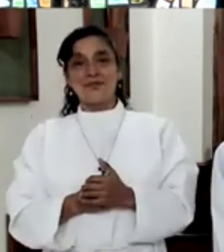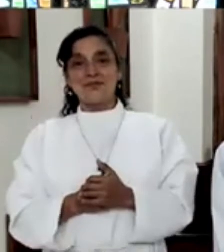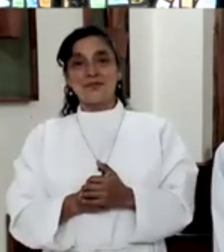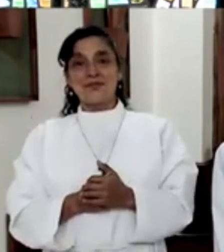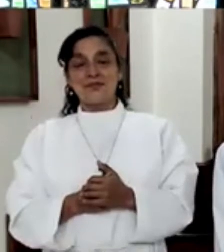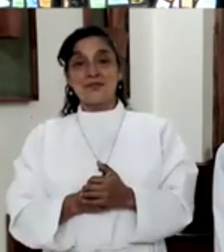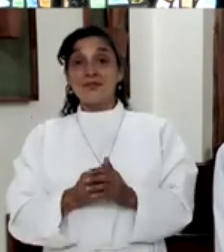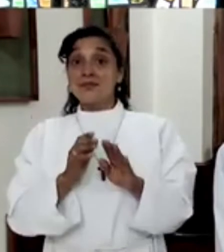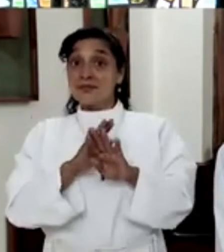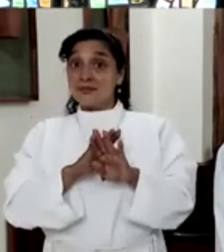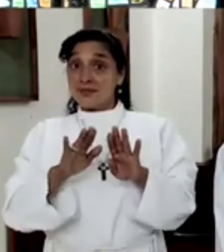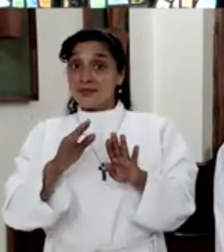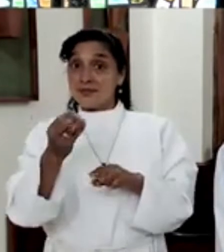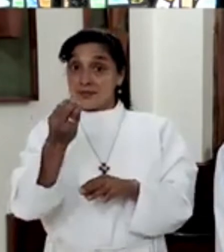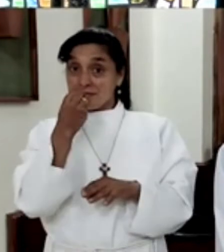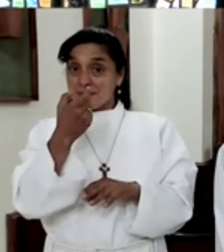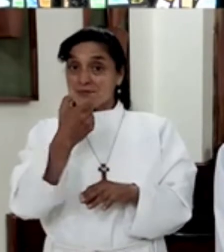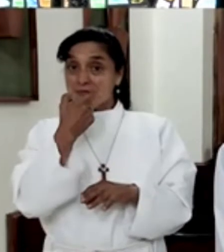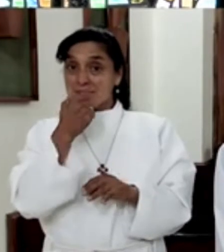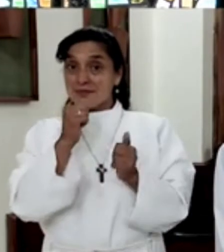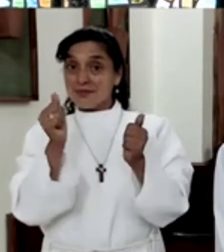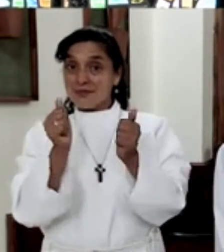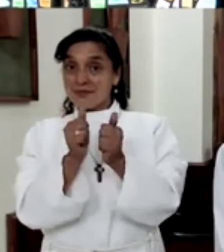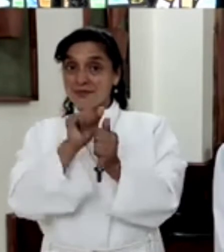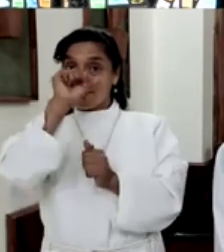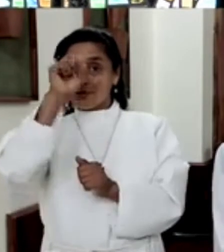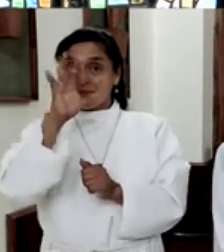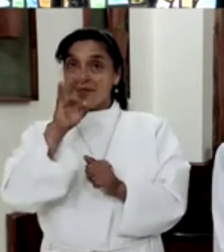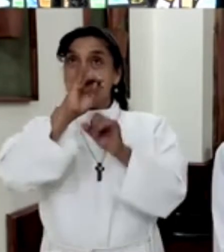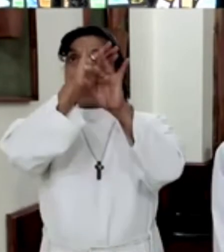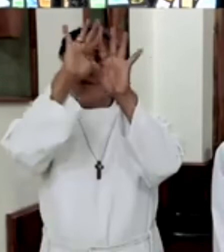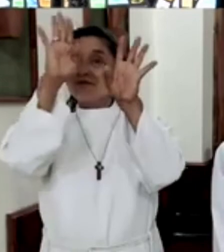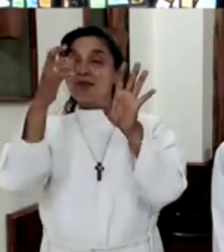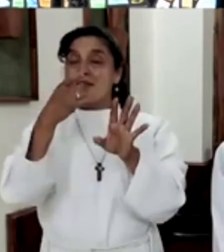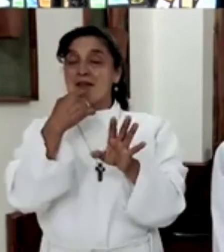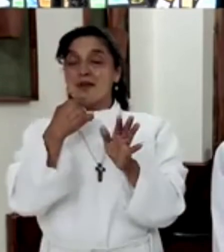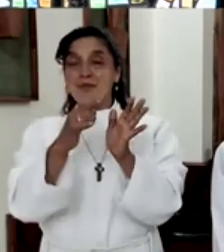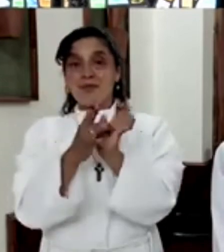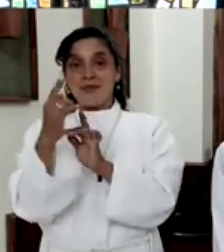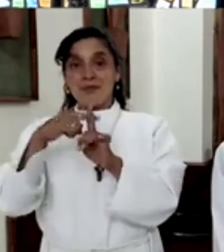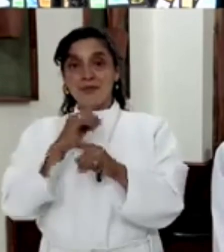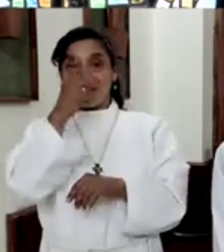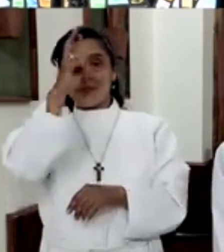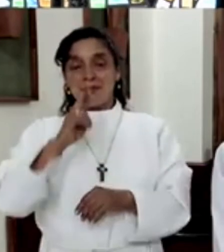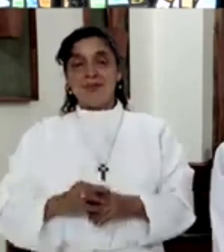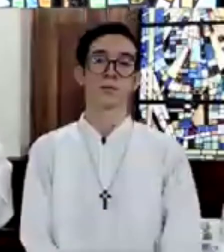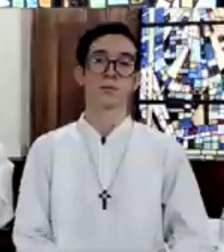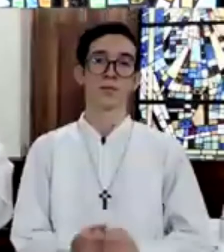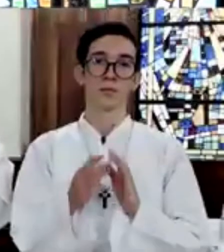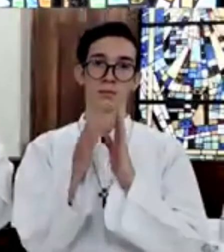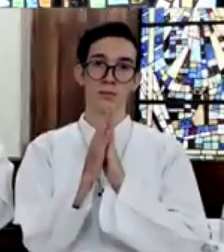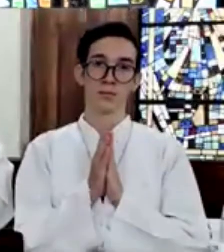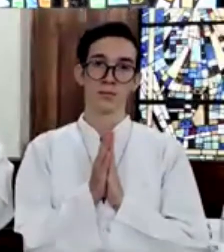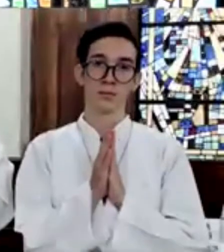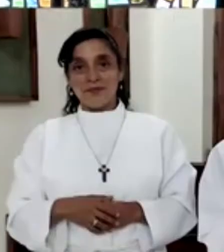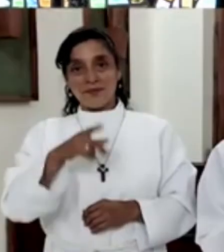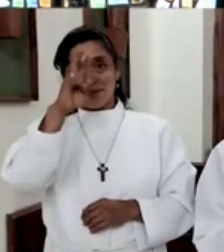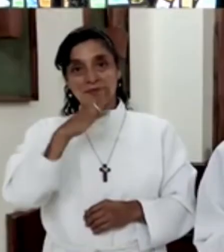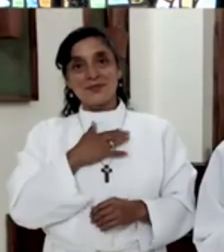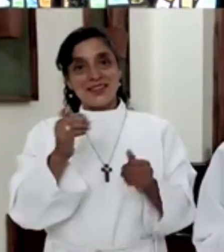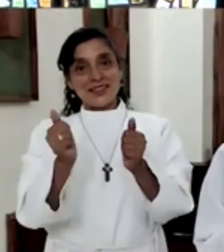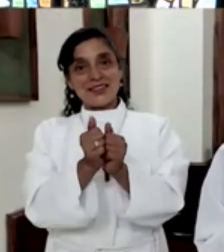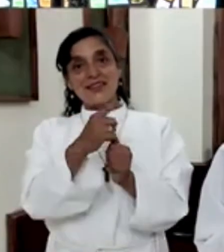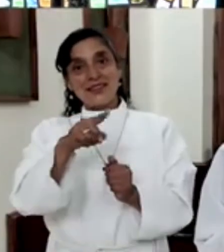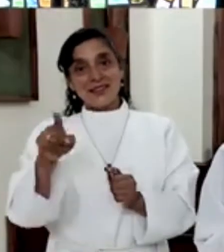Los que hemos sido alimentados con los sacramentos del cielo. Por Jesucristo nuestro Señor. Amén. El Señor esté